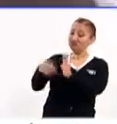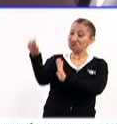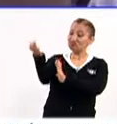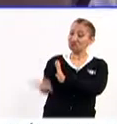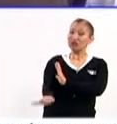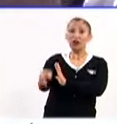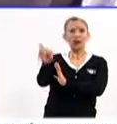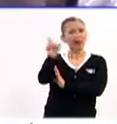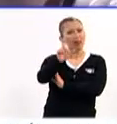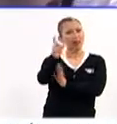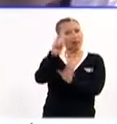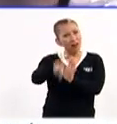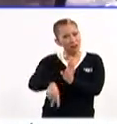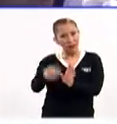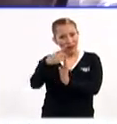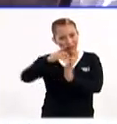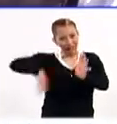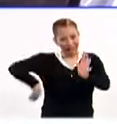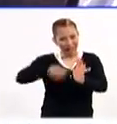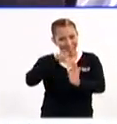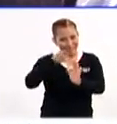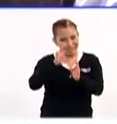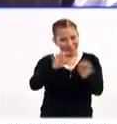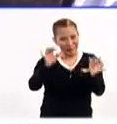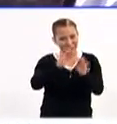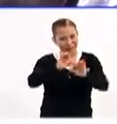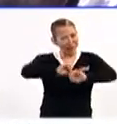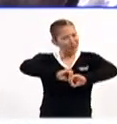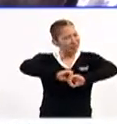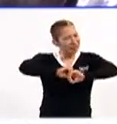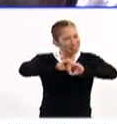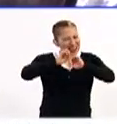negativo, cuando realmente, como usted nos lo ha explicado muy